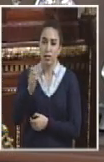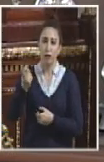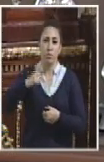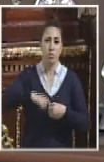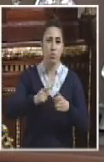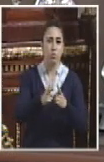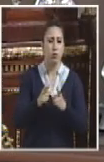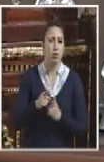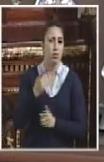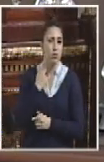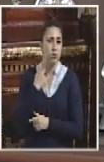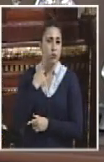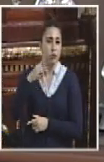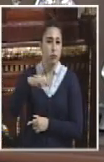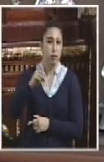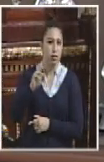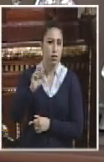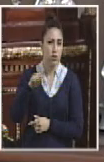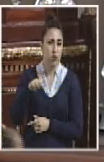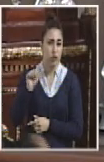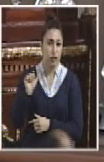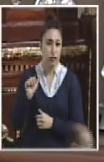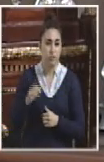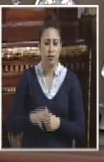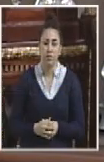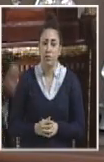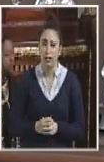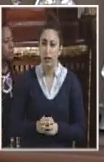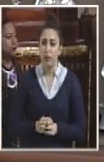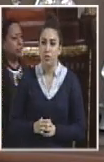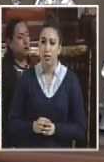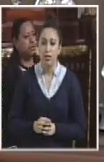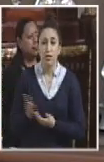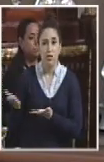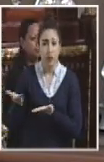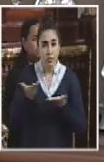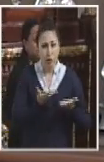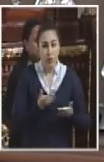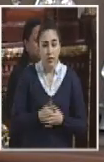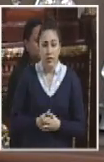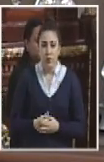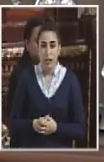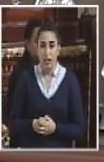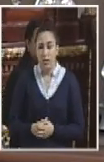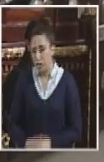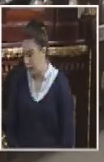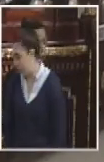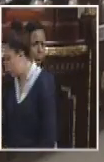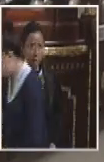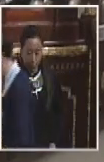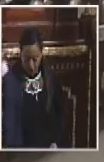Grupo Parlamentario de Morena, hasta por 5 minutos. Adelante, diputado.